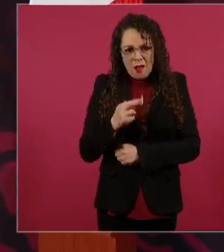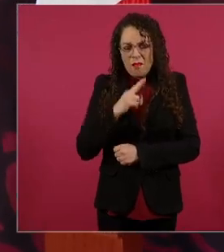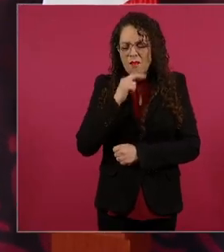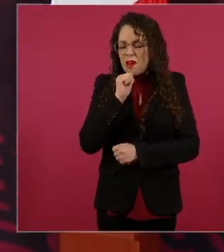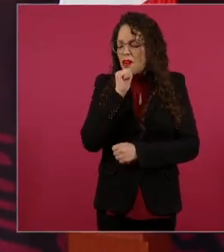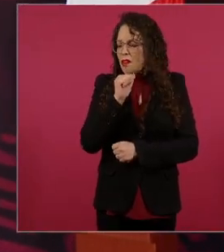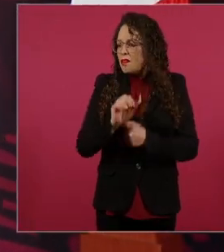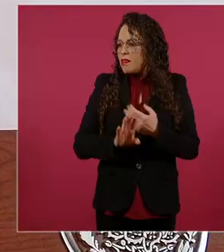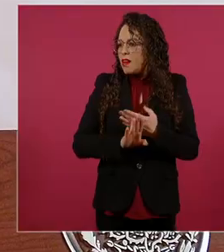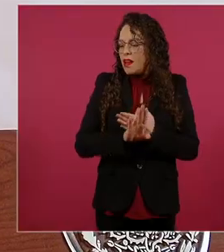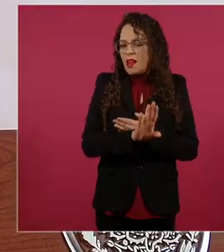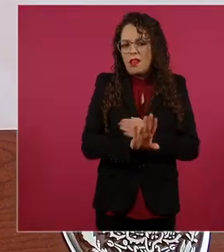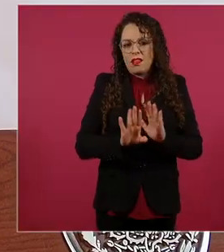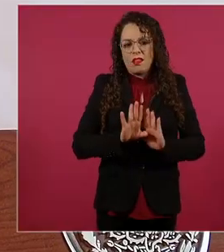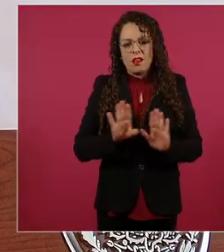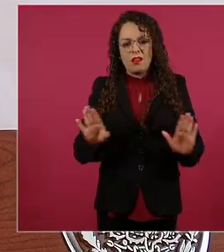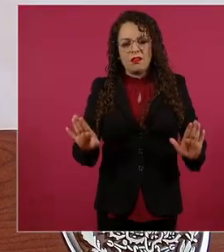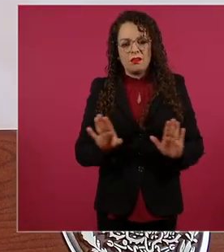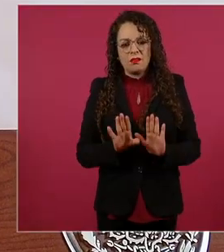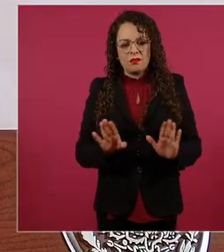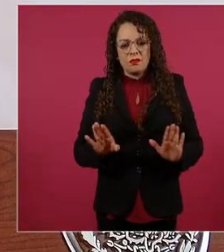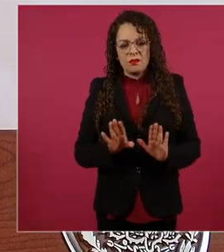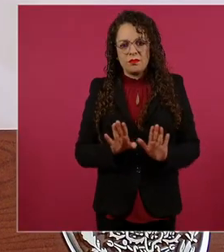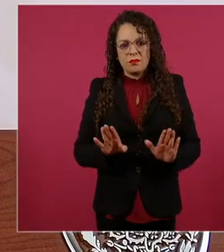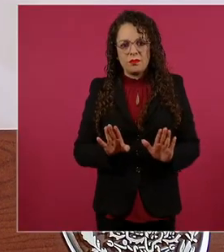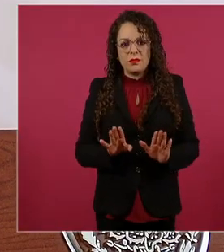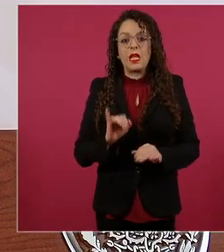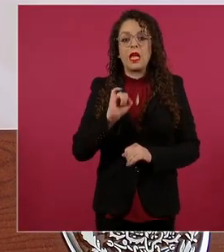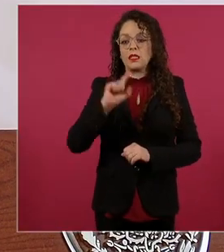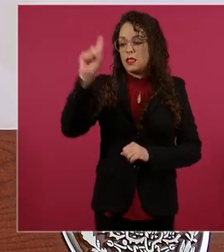adversarios pero no enemigos